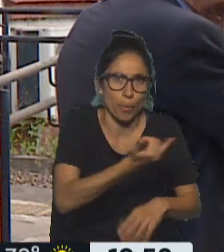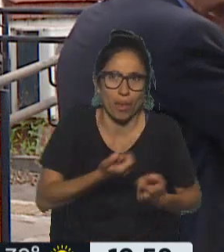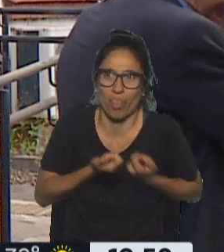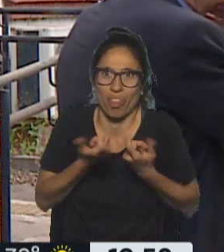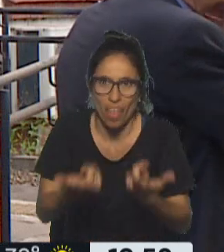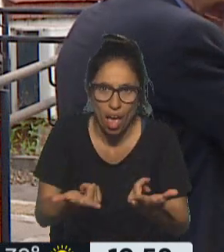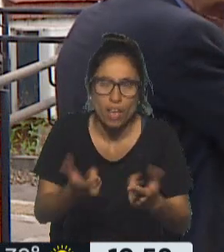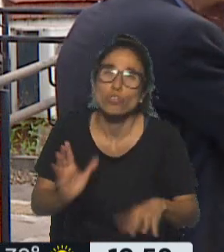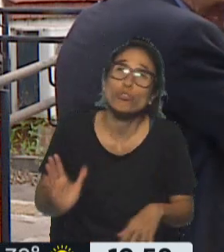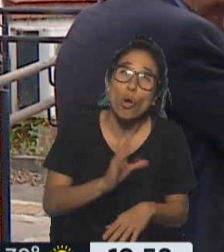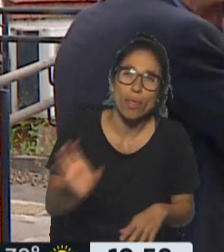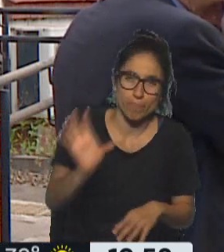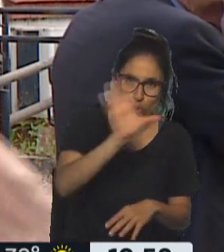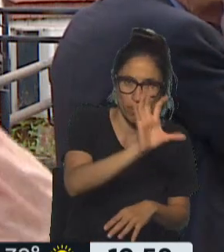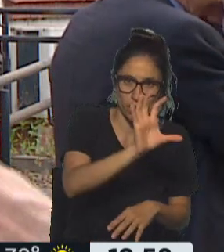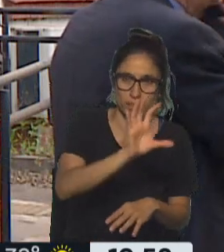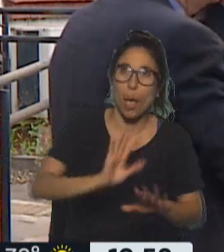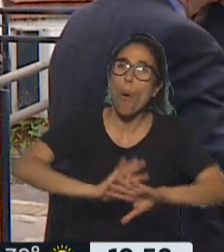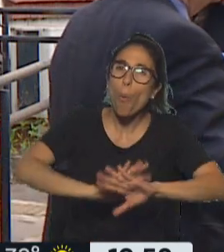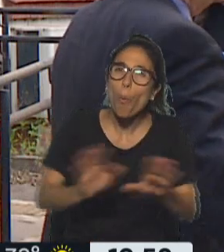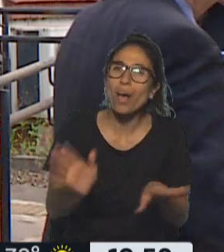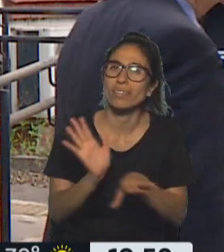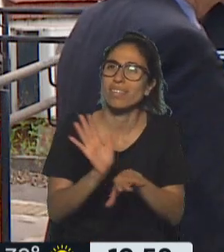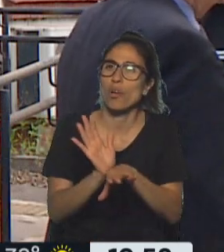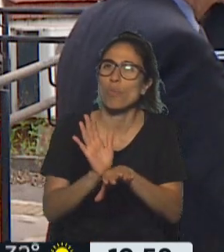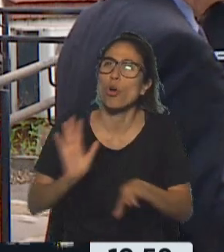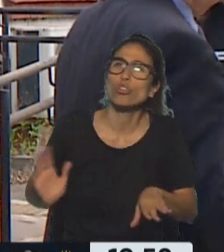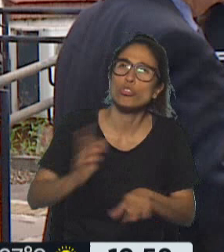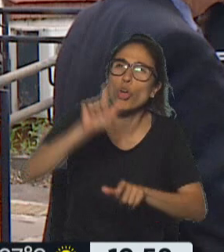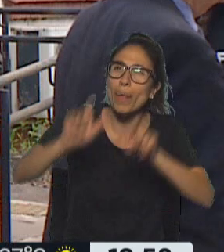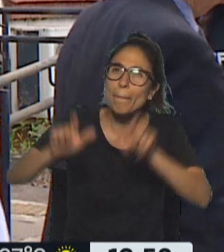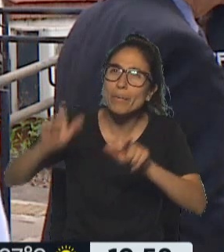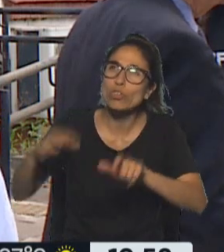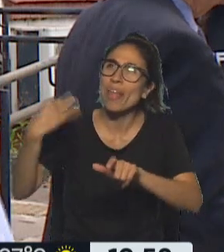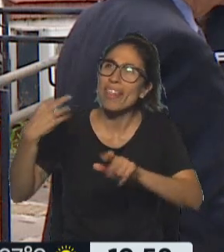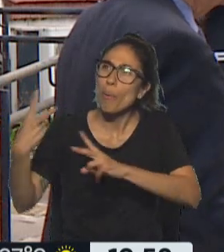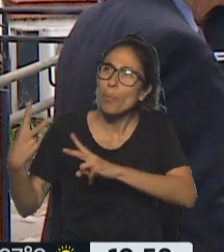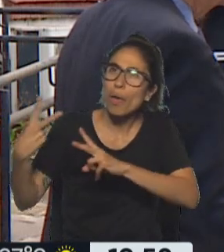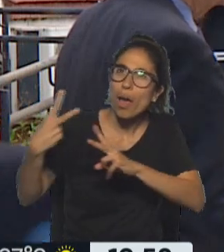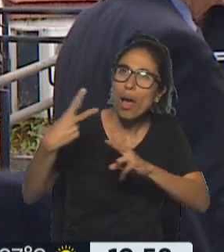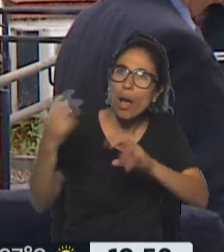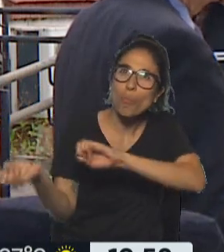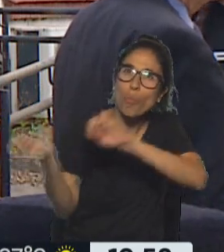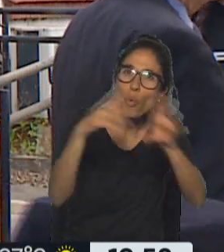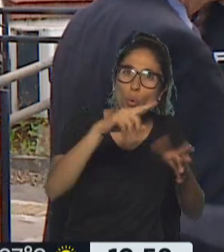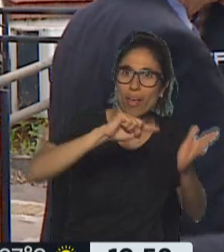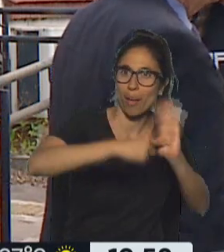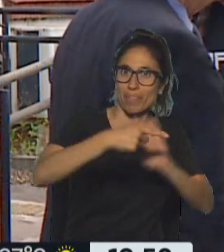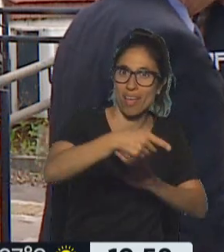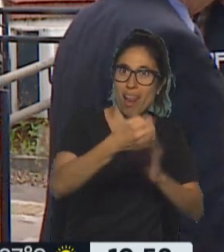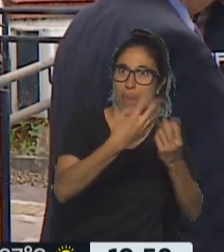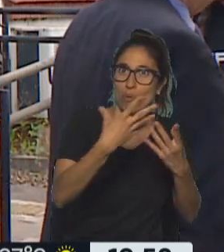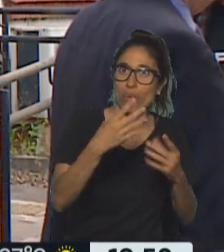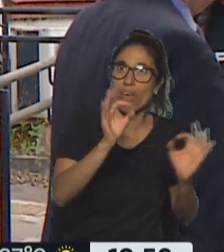de las provincias y que cortemos con esa migración interna hacia la ciudad de Buenos Aires y el Hoy parte de los gobernadores.